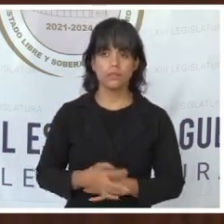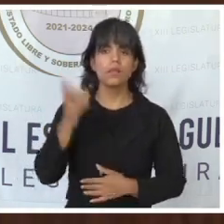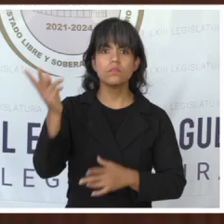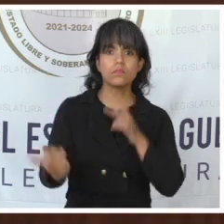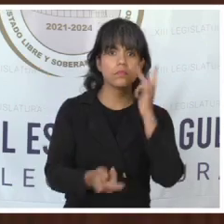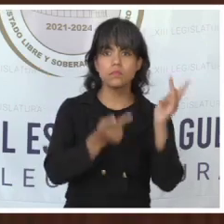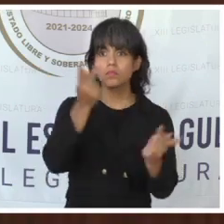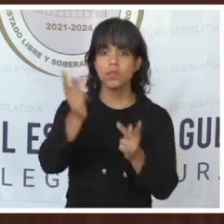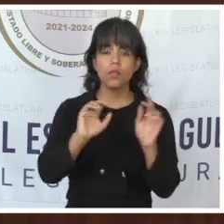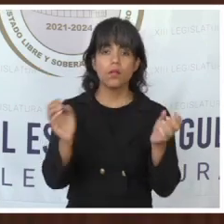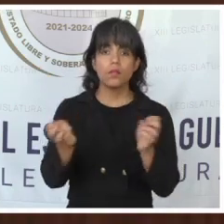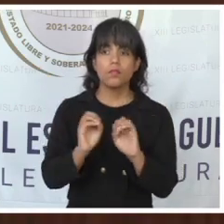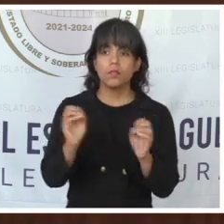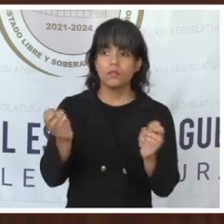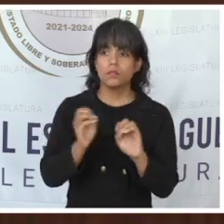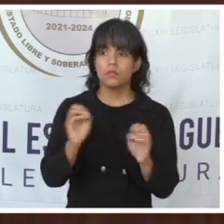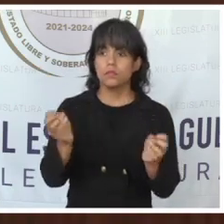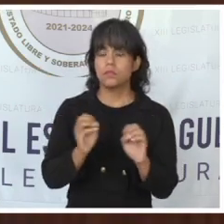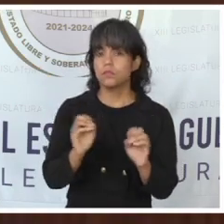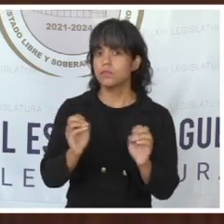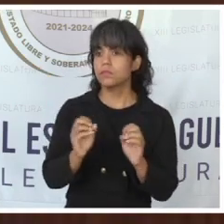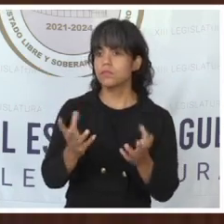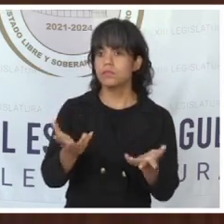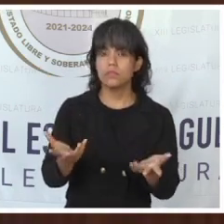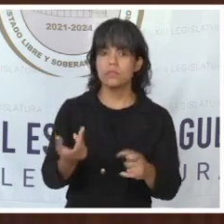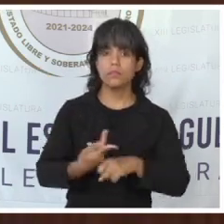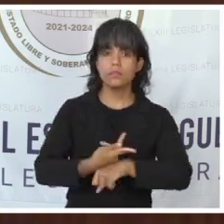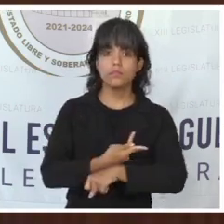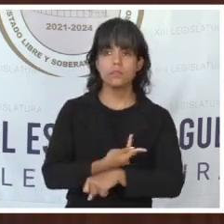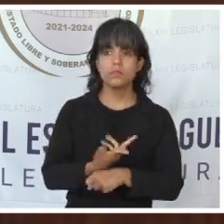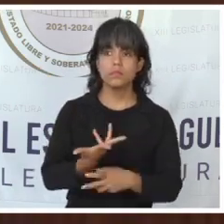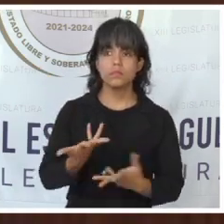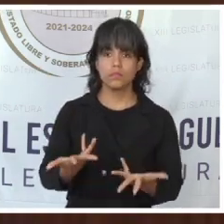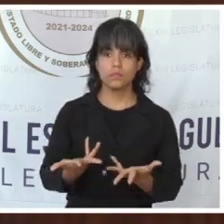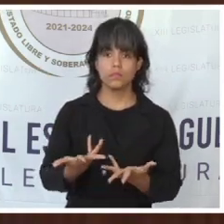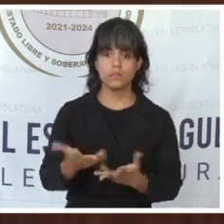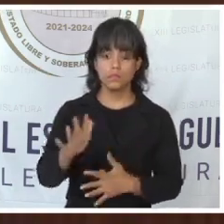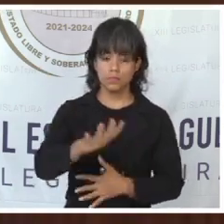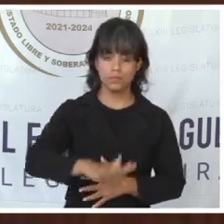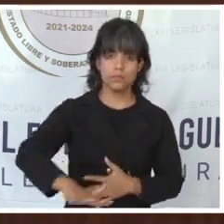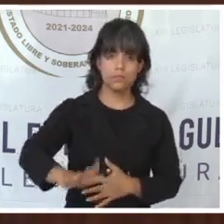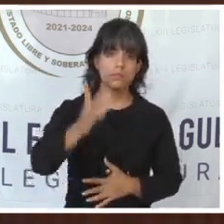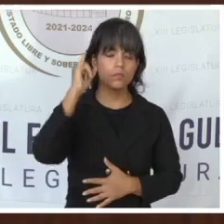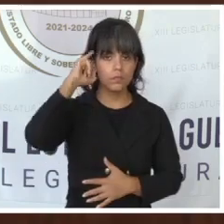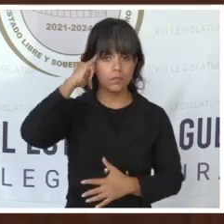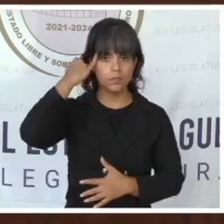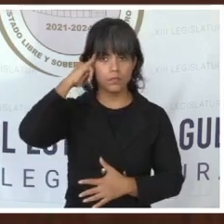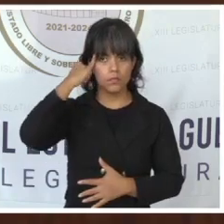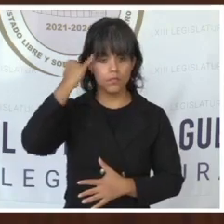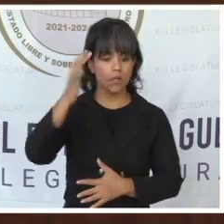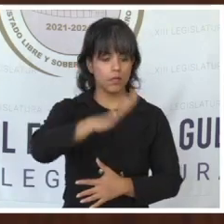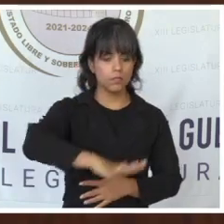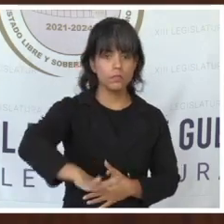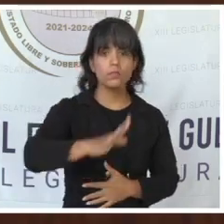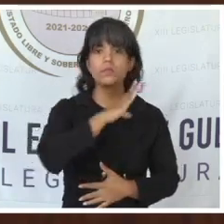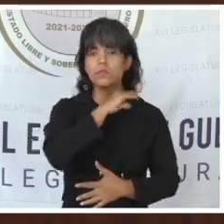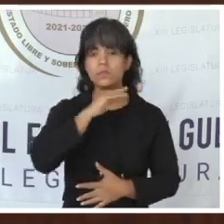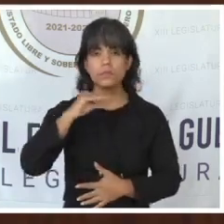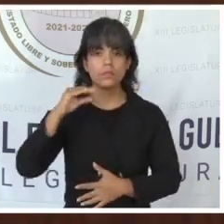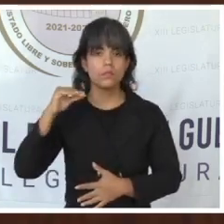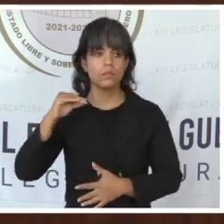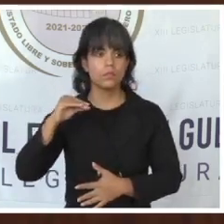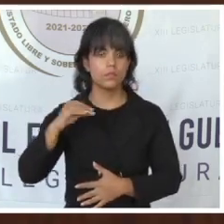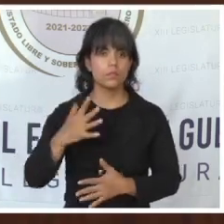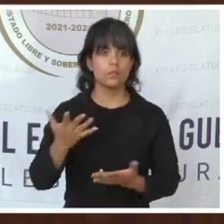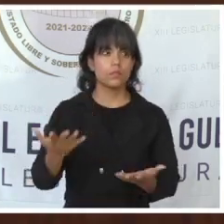preguntó? Porque yo me quiero imaginar hoy al distrito indígena o al distrito afro de la Costa Chica. ¿Y qué